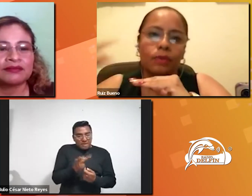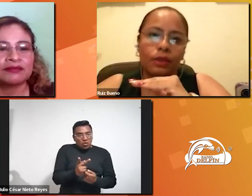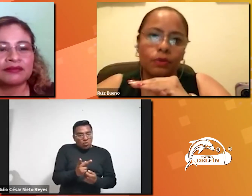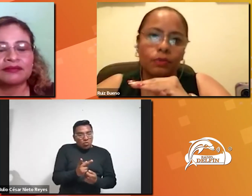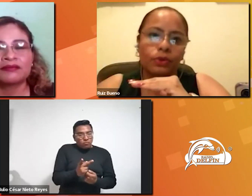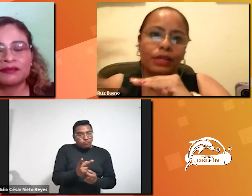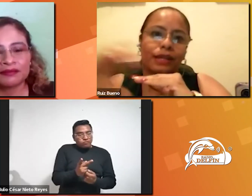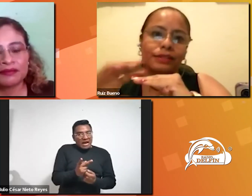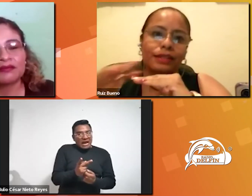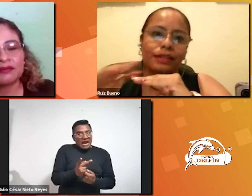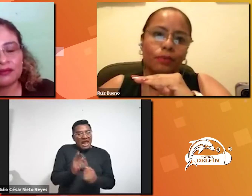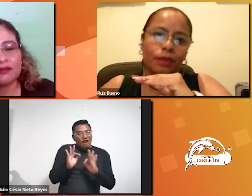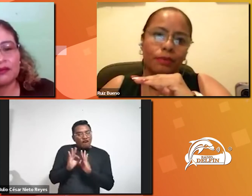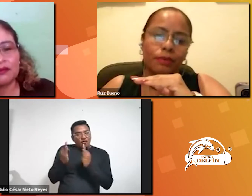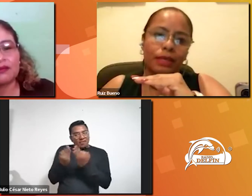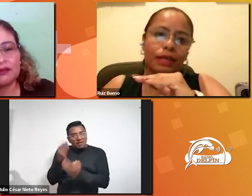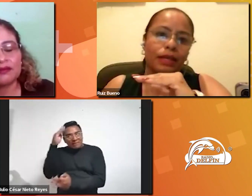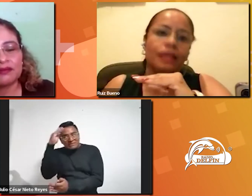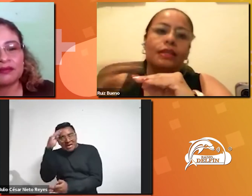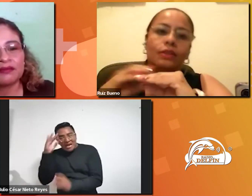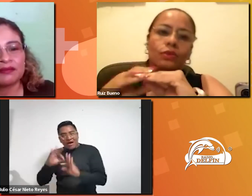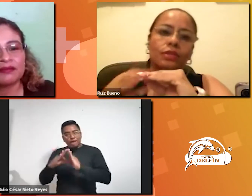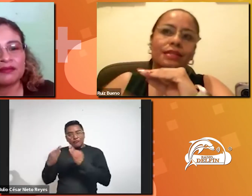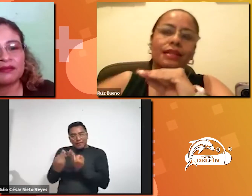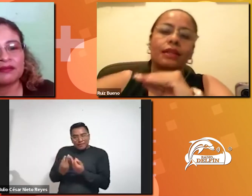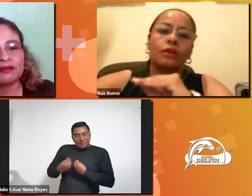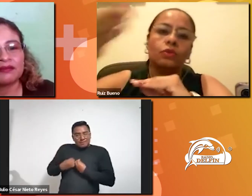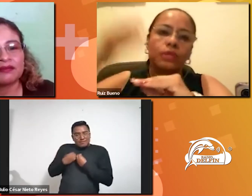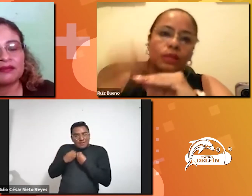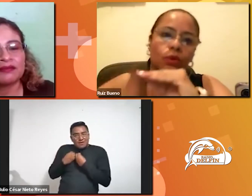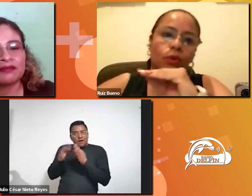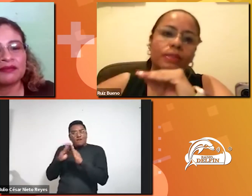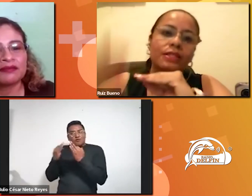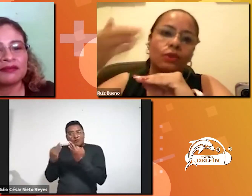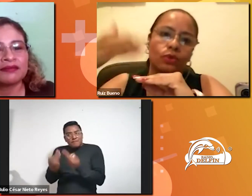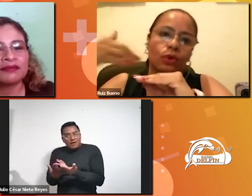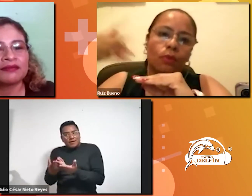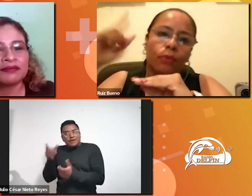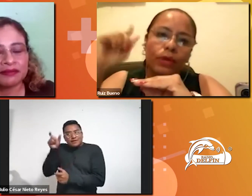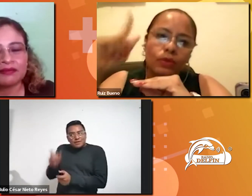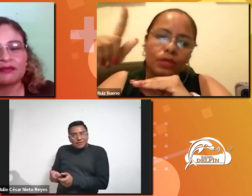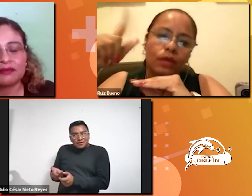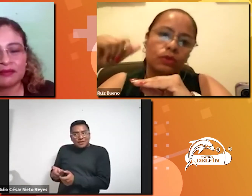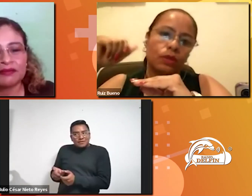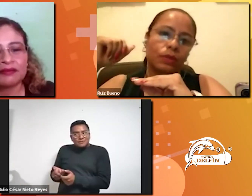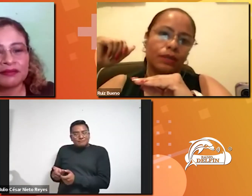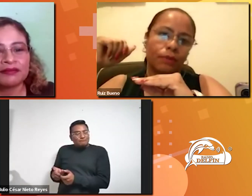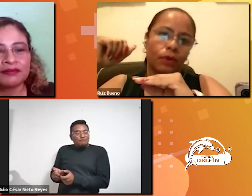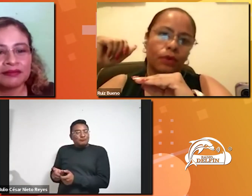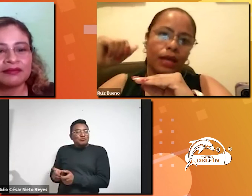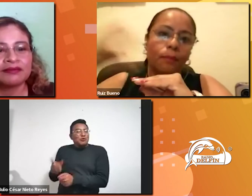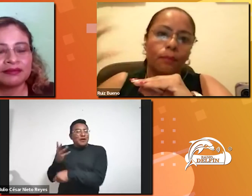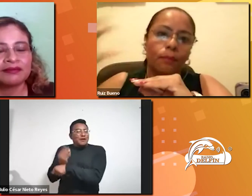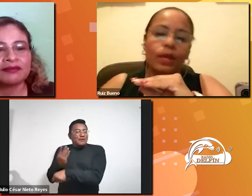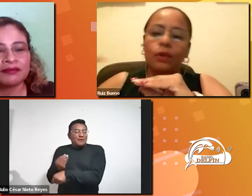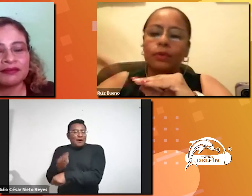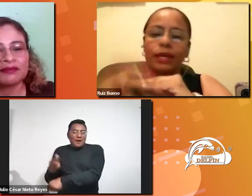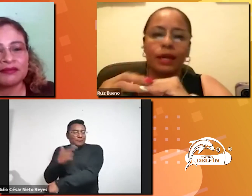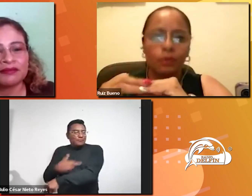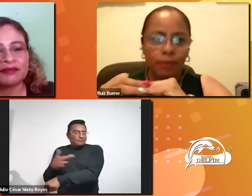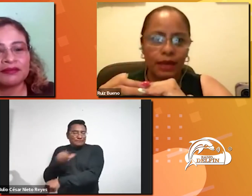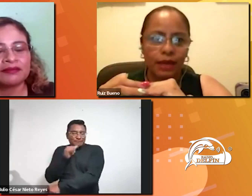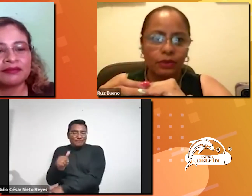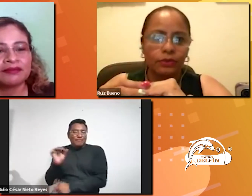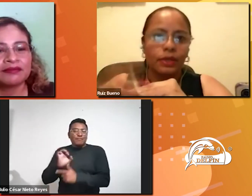la forma de comportarse, la forma de vivir, y entonces están en un círculo vicioso. Por eso es que no se encuentra mejoría, porque no